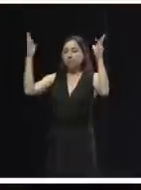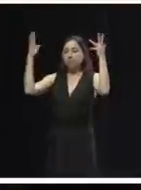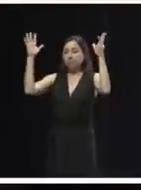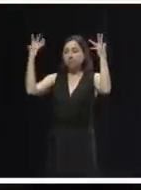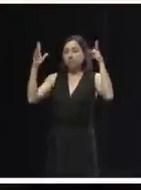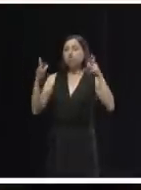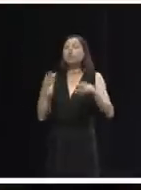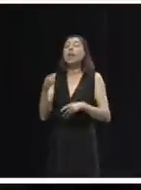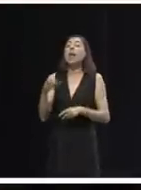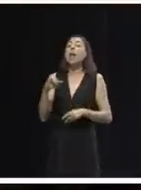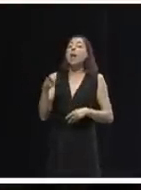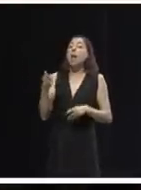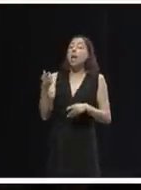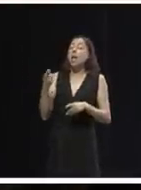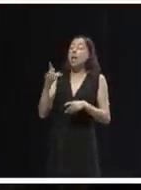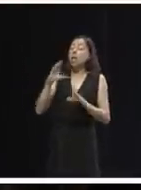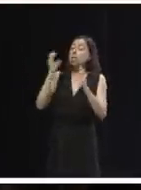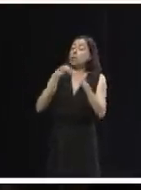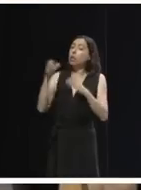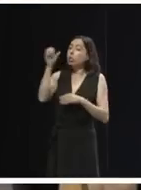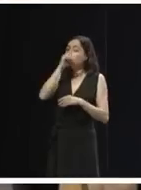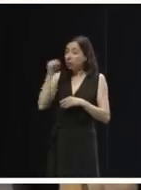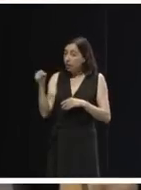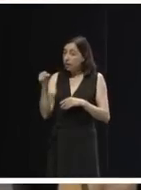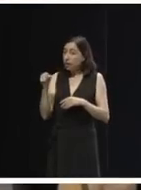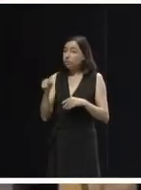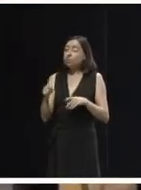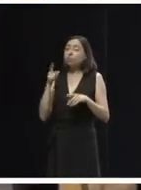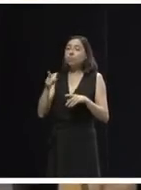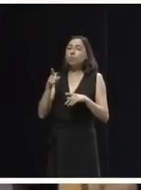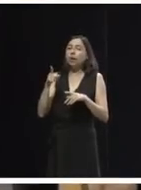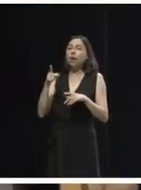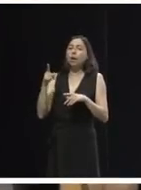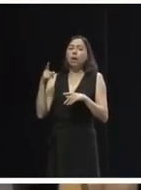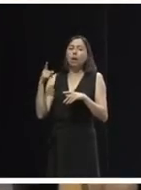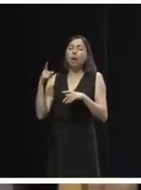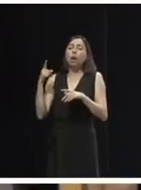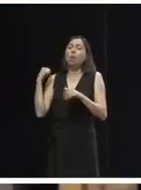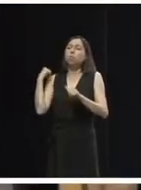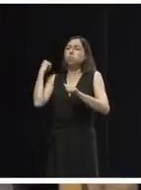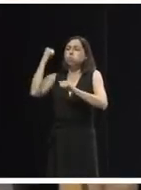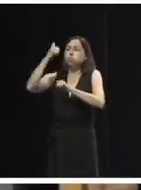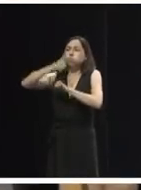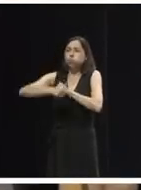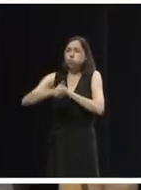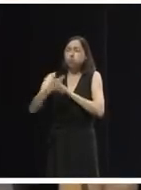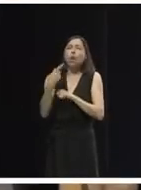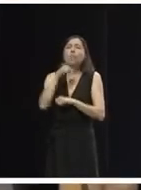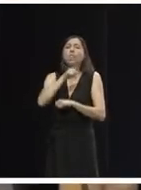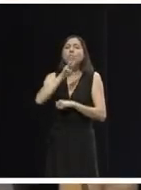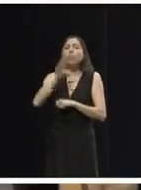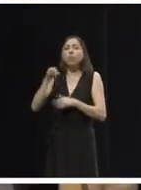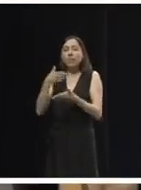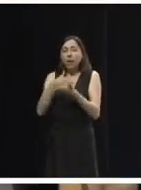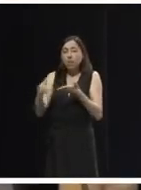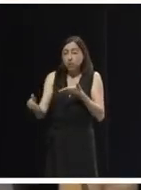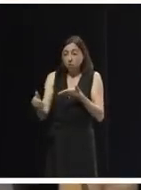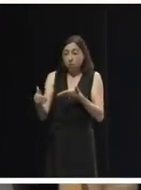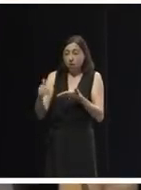El Partido Socialista ha acumulado 130 millones de euros de